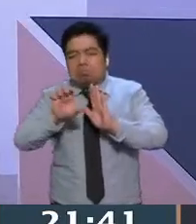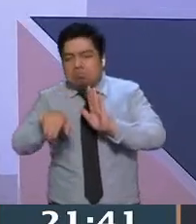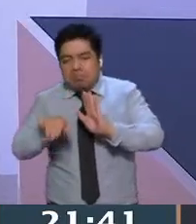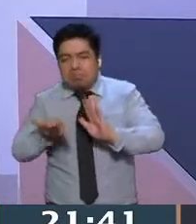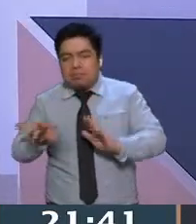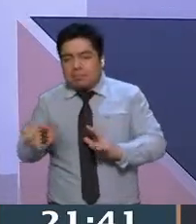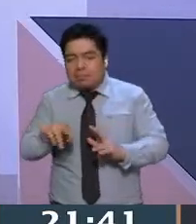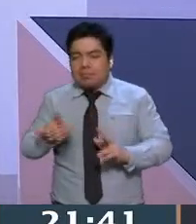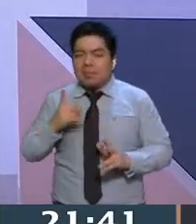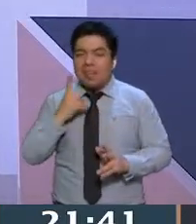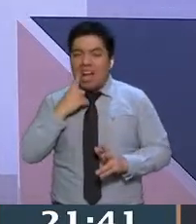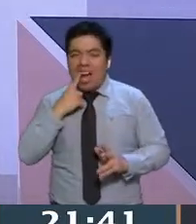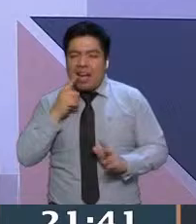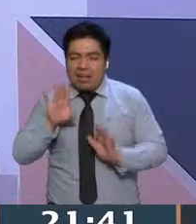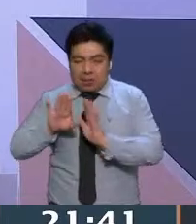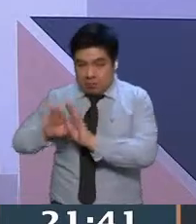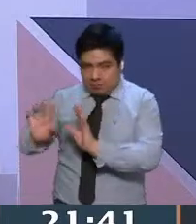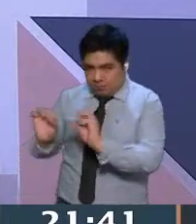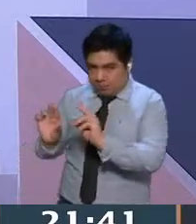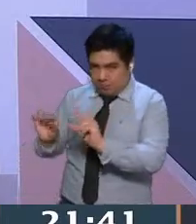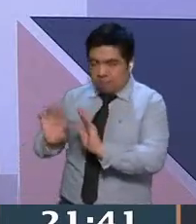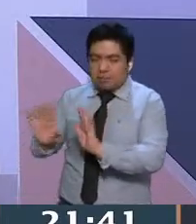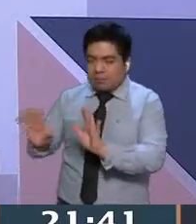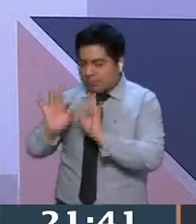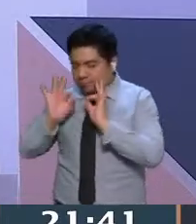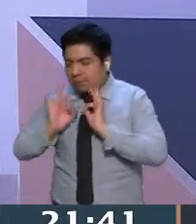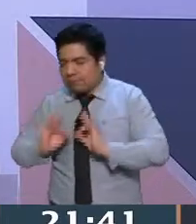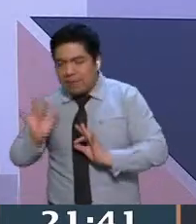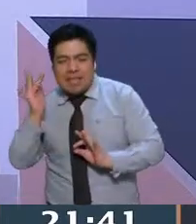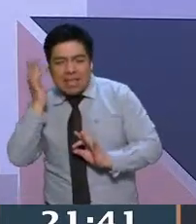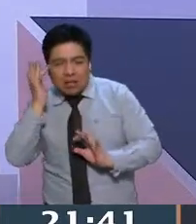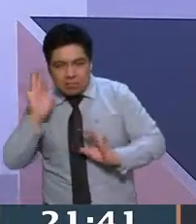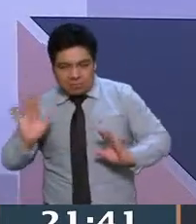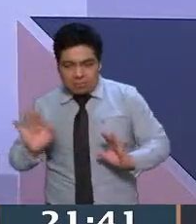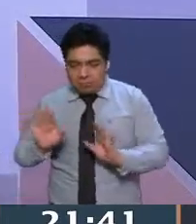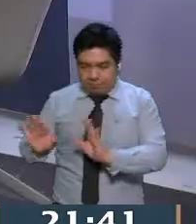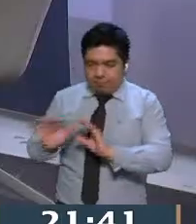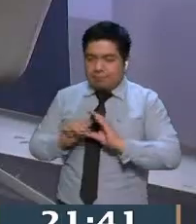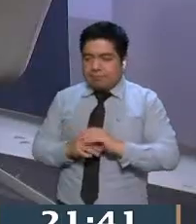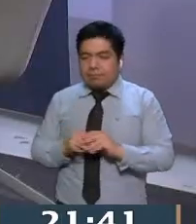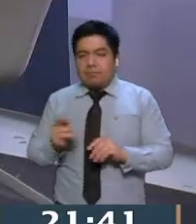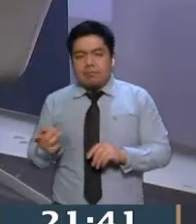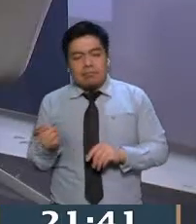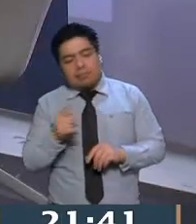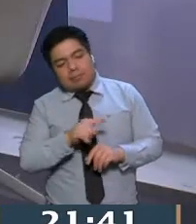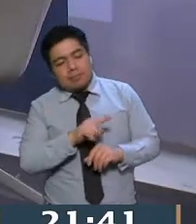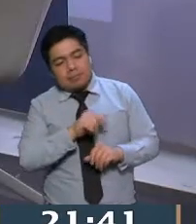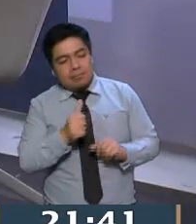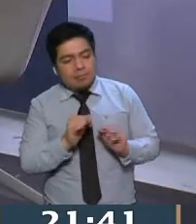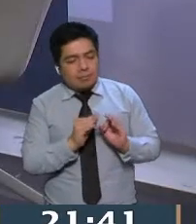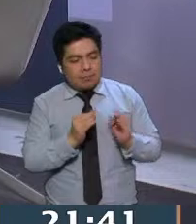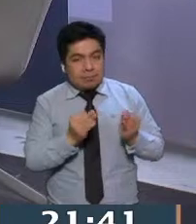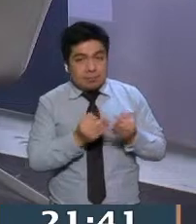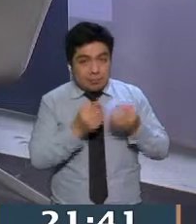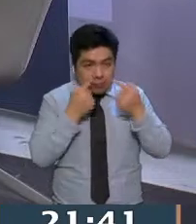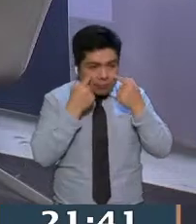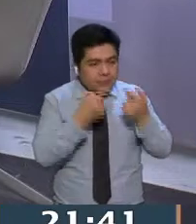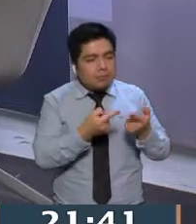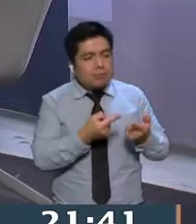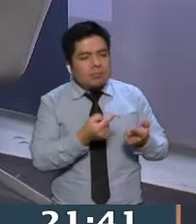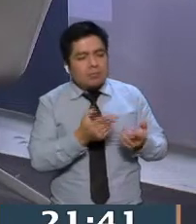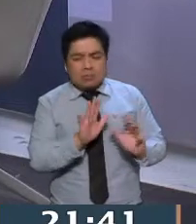alevosía, pero sí la tienen. Pero vamos a suponer, bueno, entonces también hay otra forma en que algunos podemos verlo y